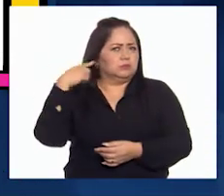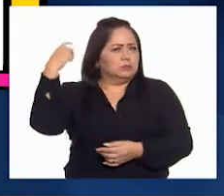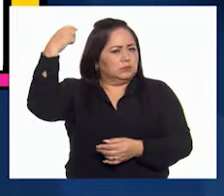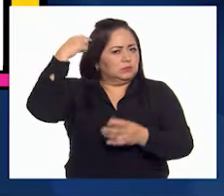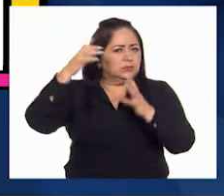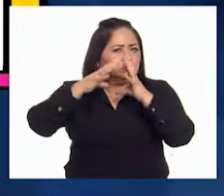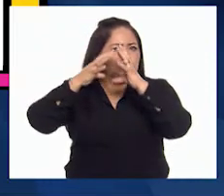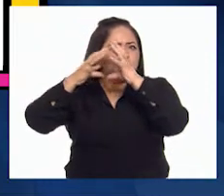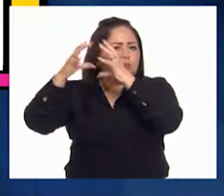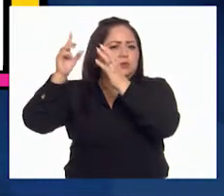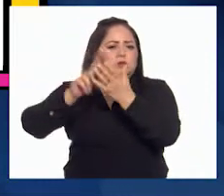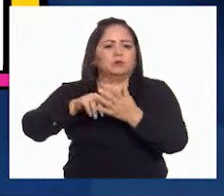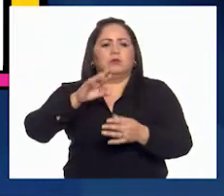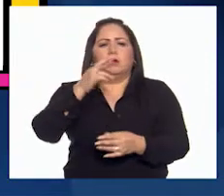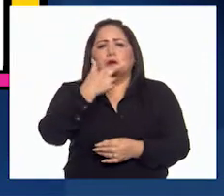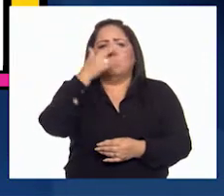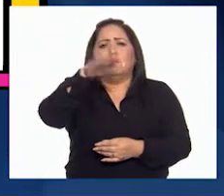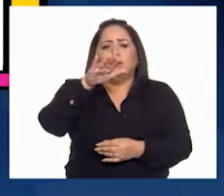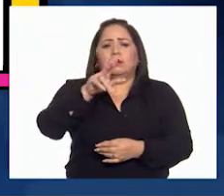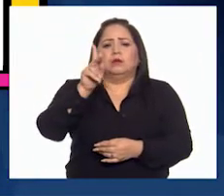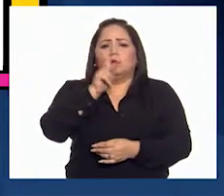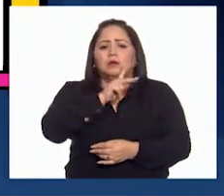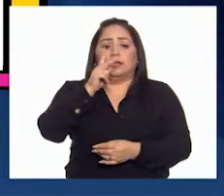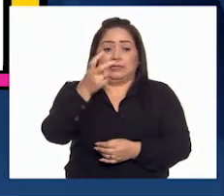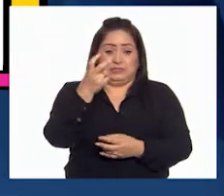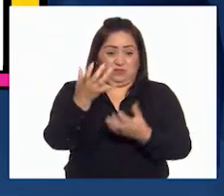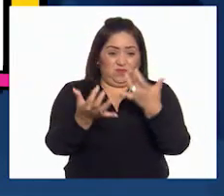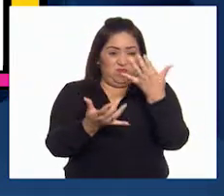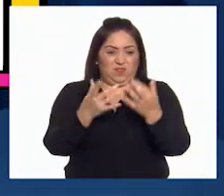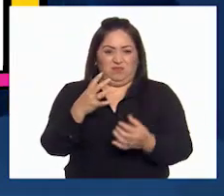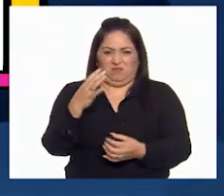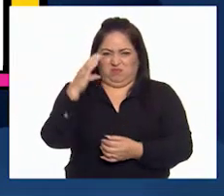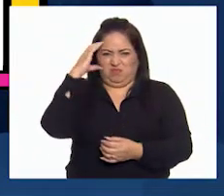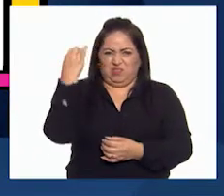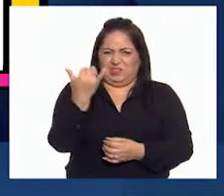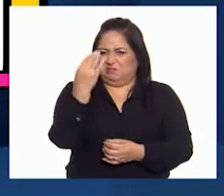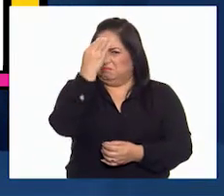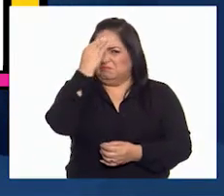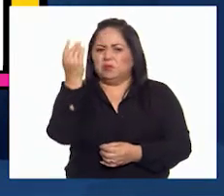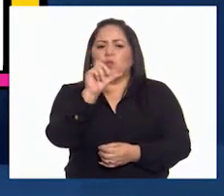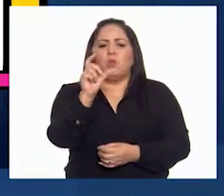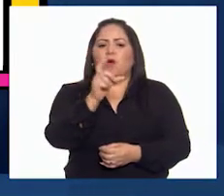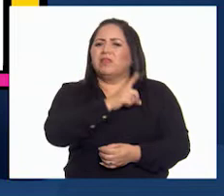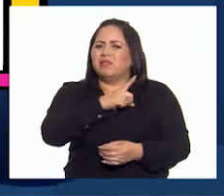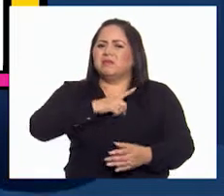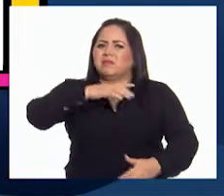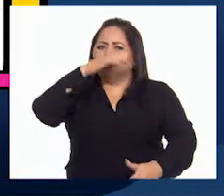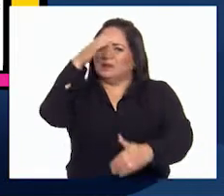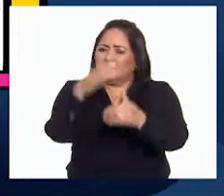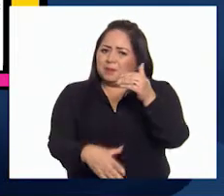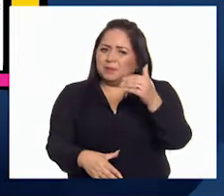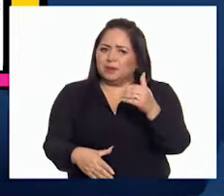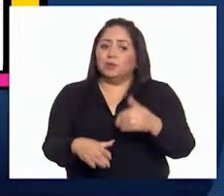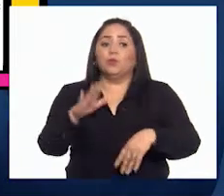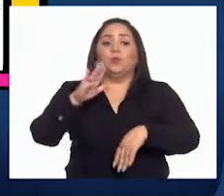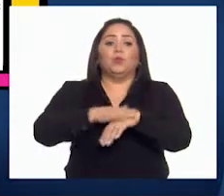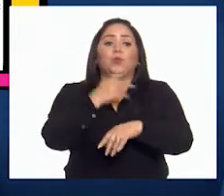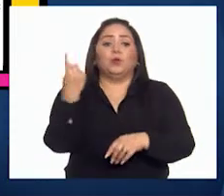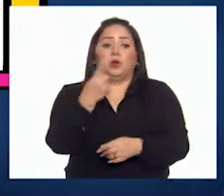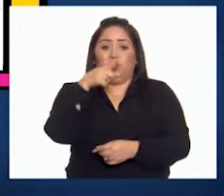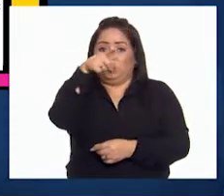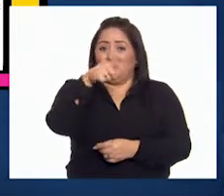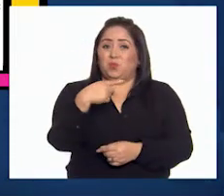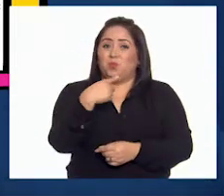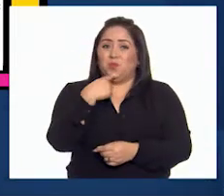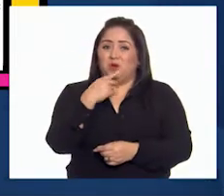burbuja, rogar y gemir. Este fuego feroz y ridículo, ¿cuándo debe concluir? Porque lo que tu